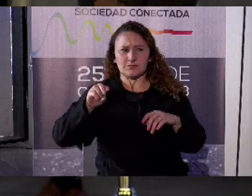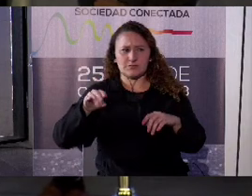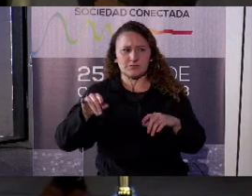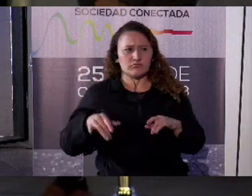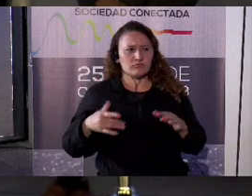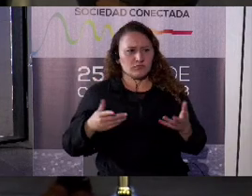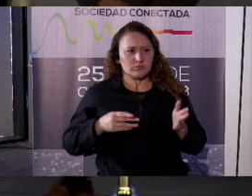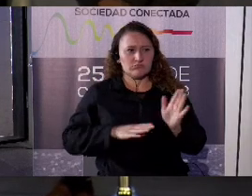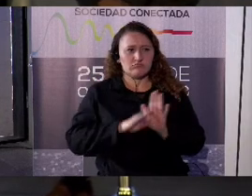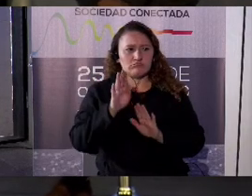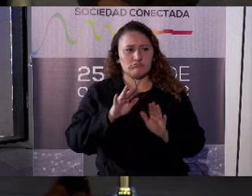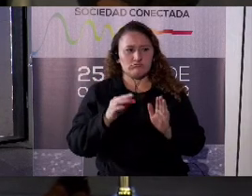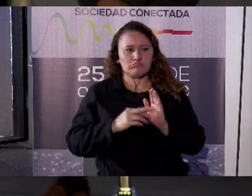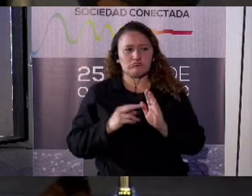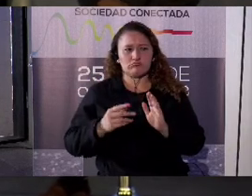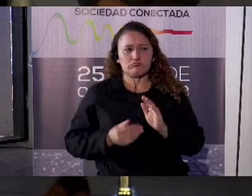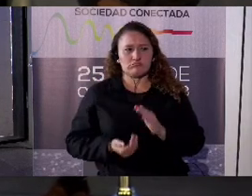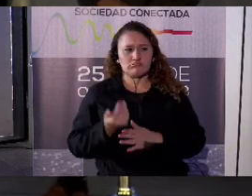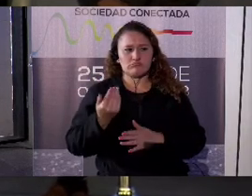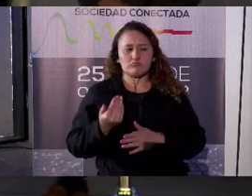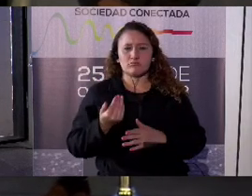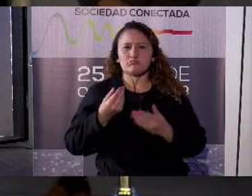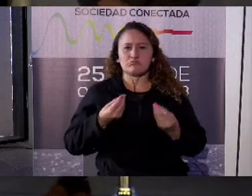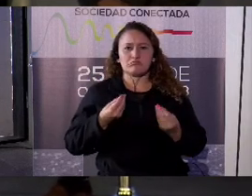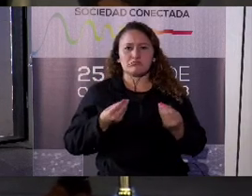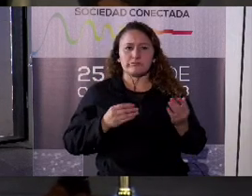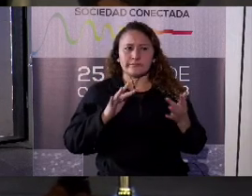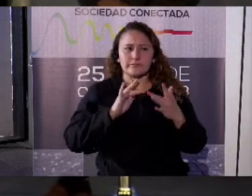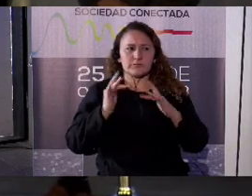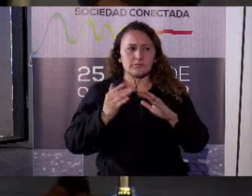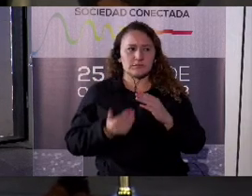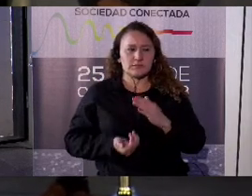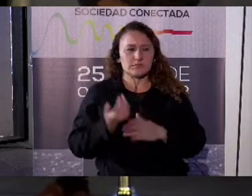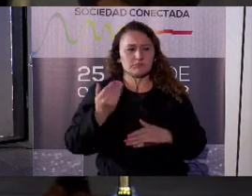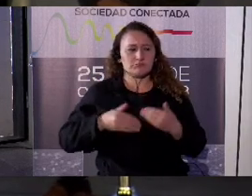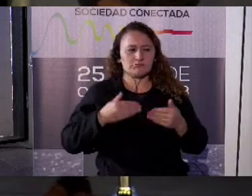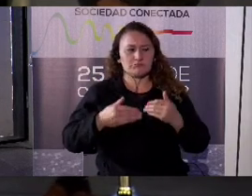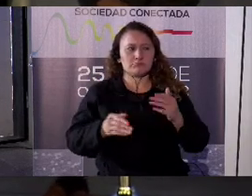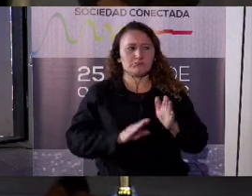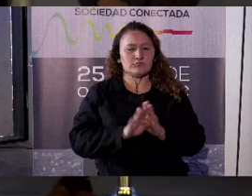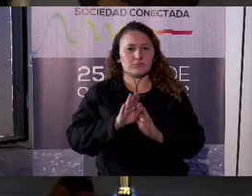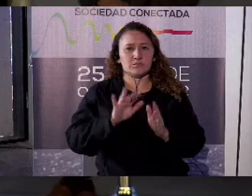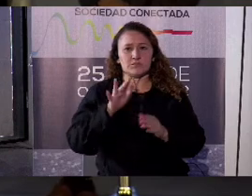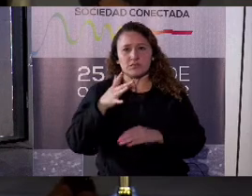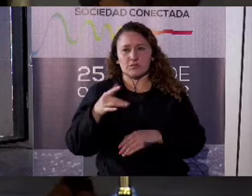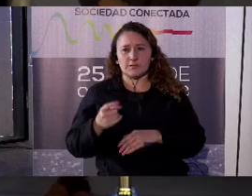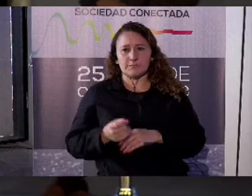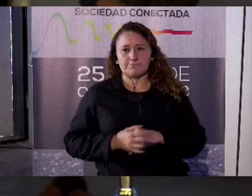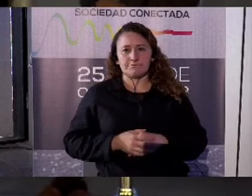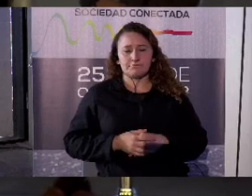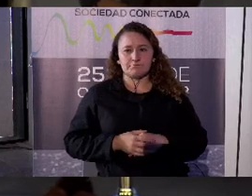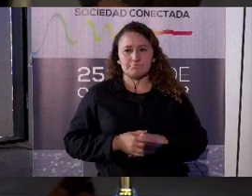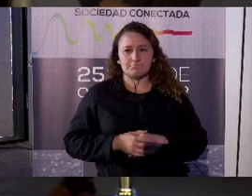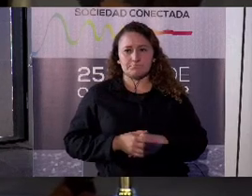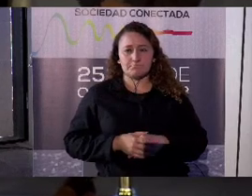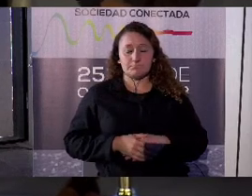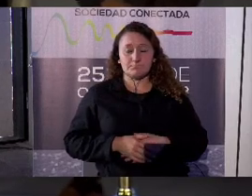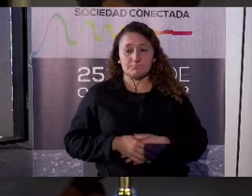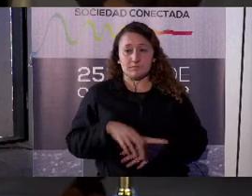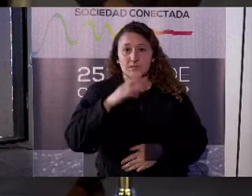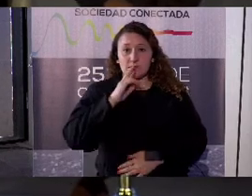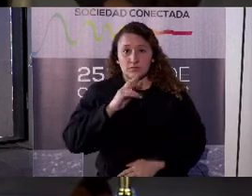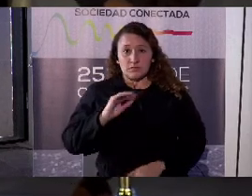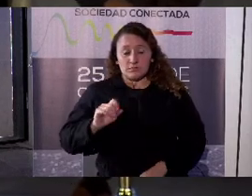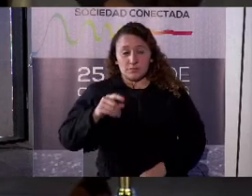tecnologías para las nuevas que están en desarrollo en este caso las 5g eh Como primer resultado de este